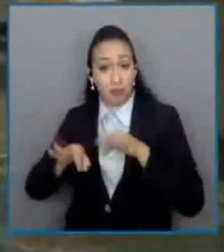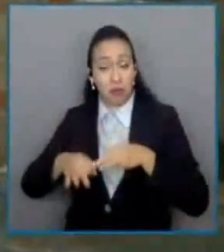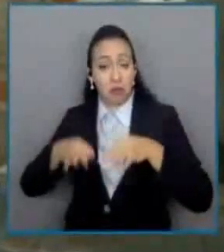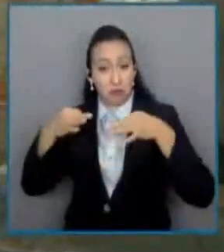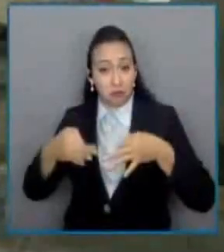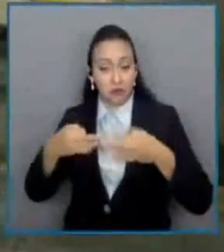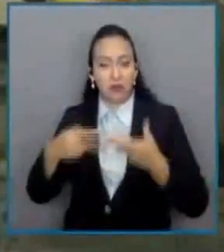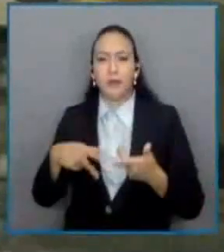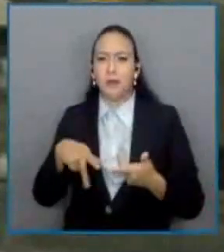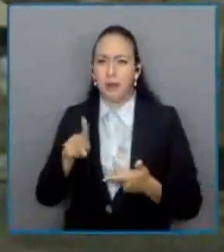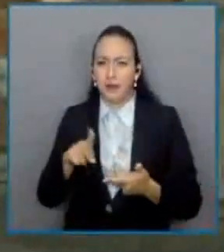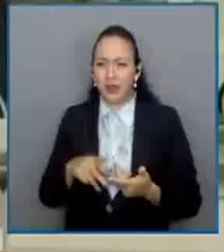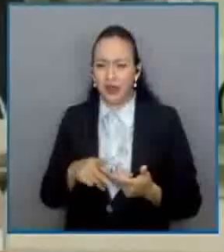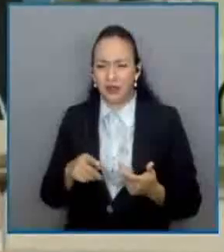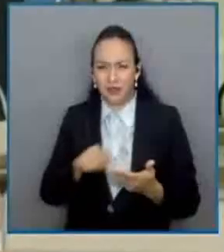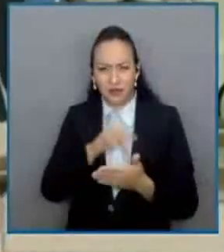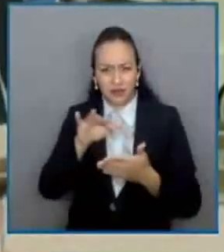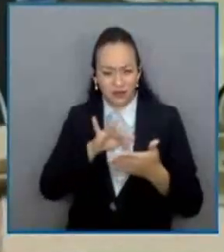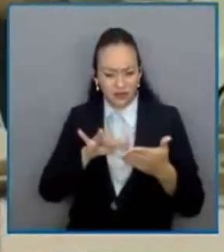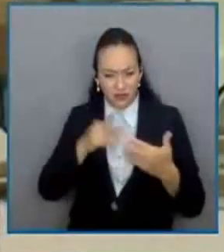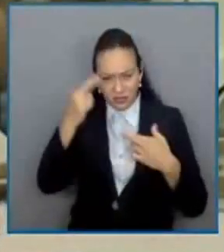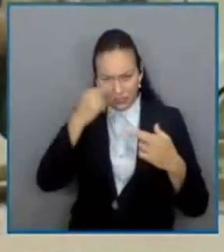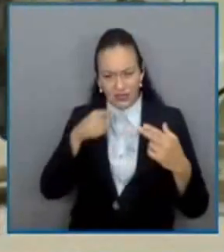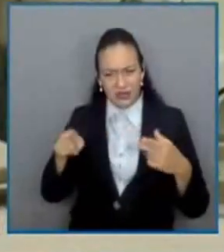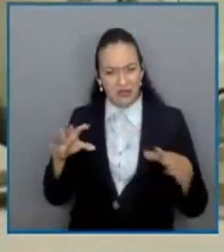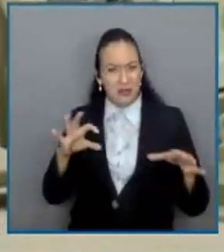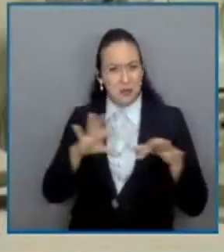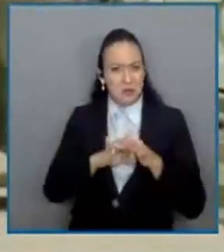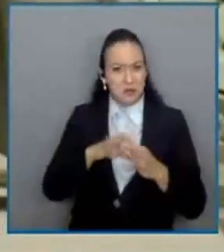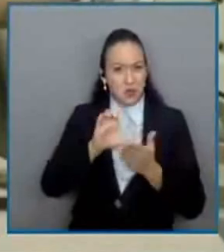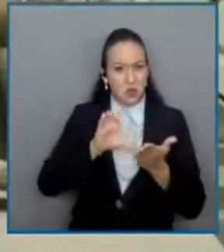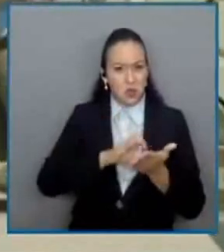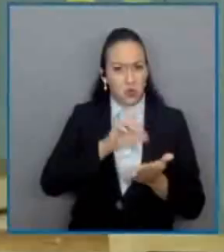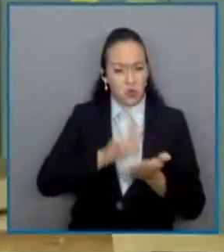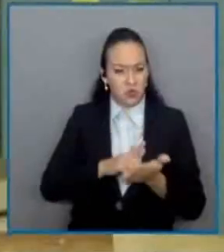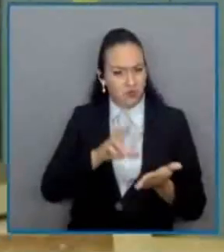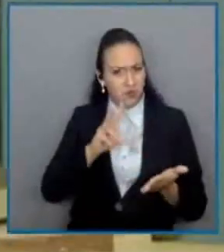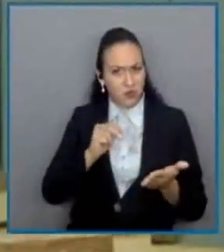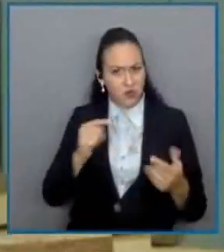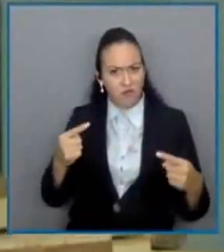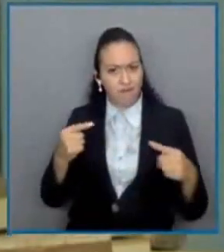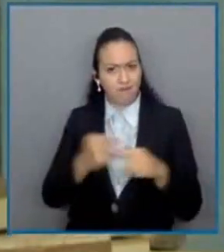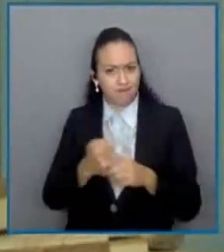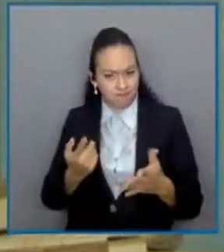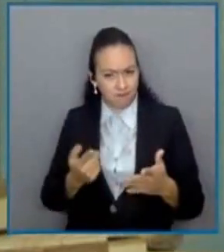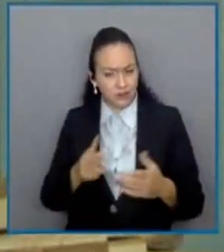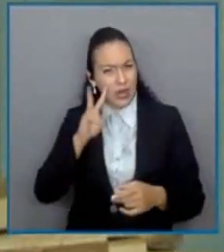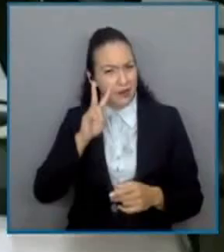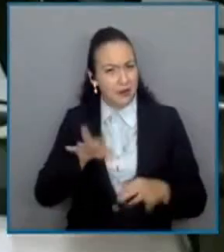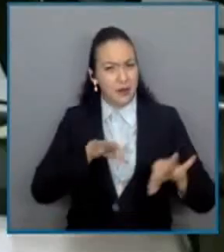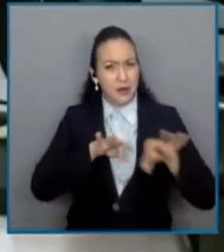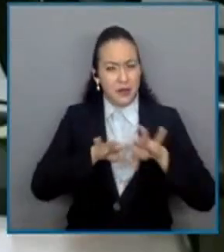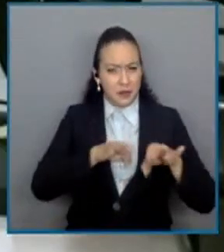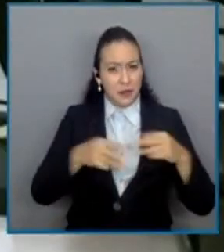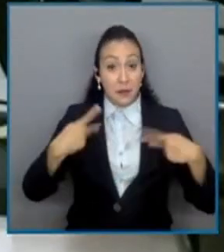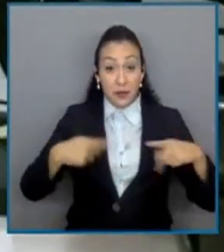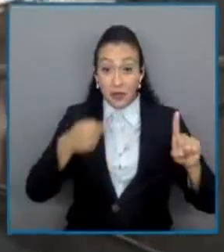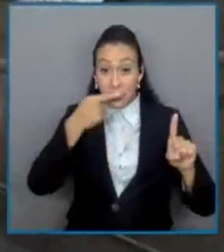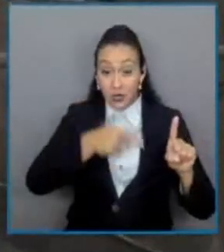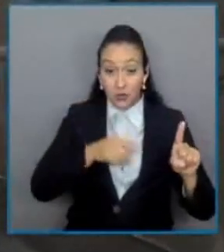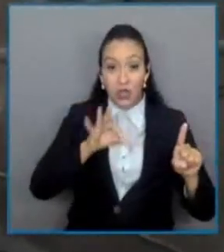era contraria a la Constitución al no permitir saber si realmente el trabajador desempeñaba actividades en un puesto de